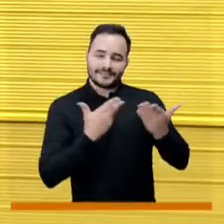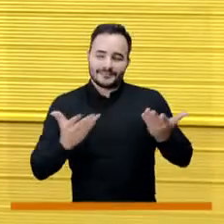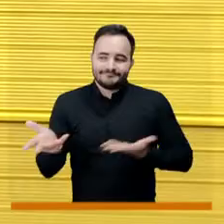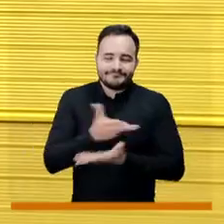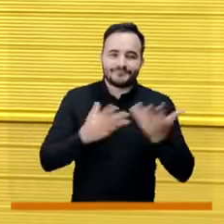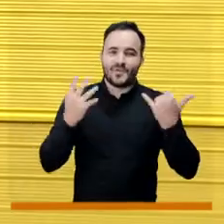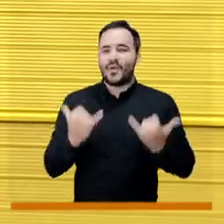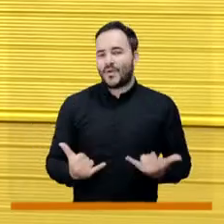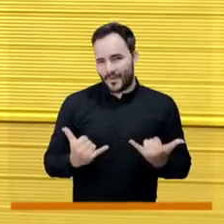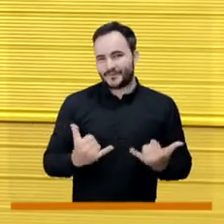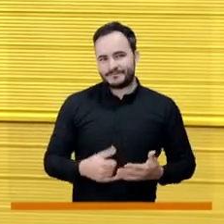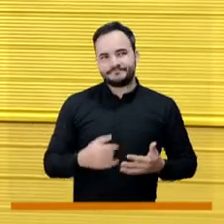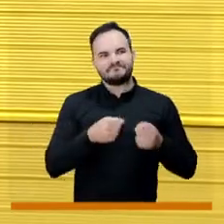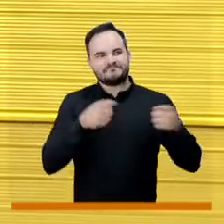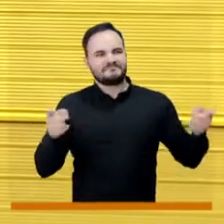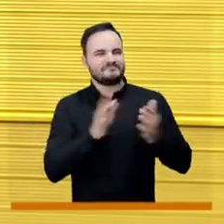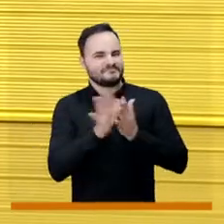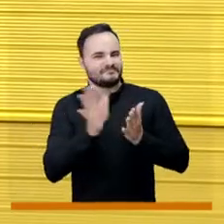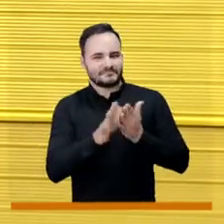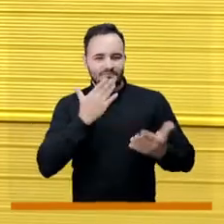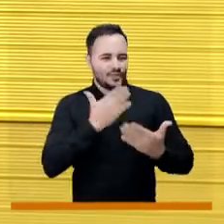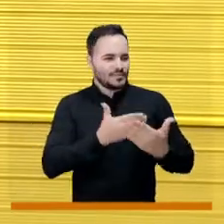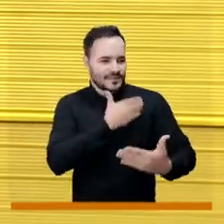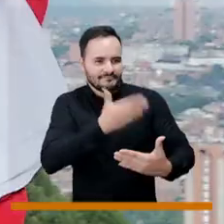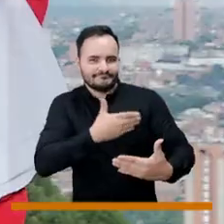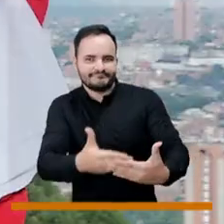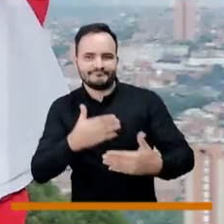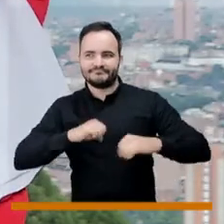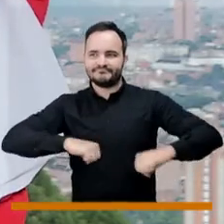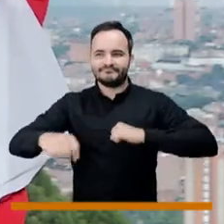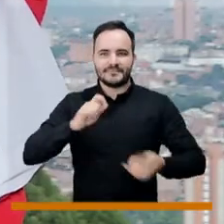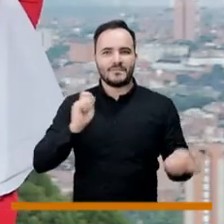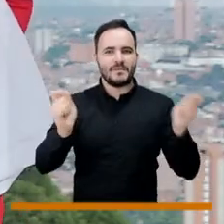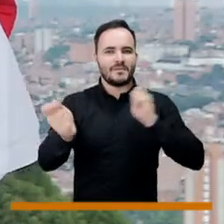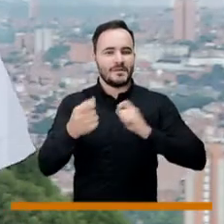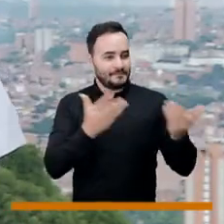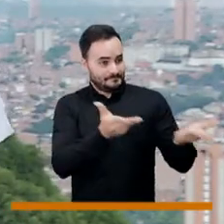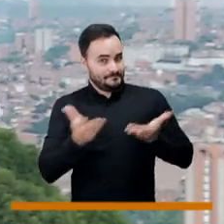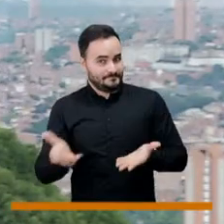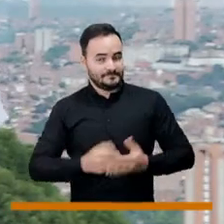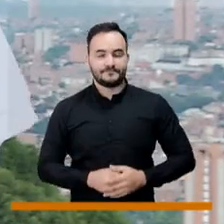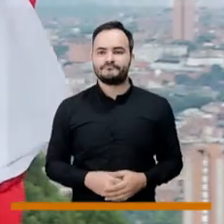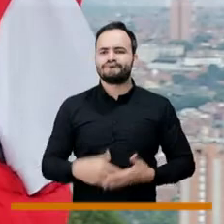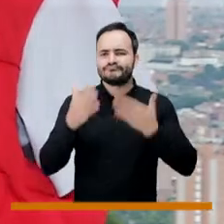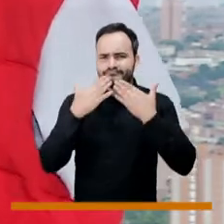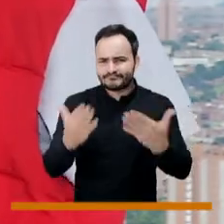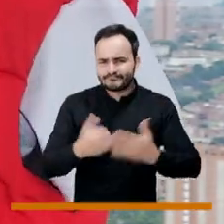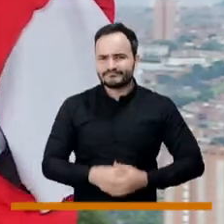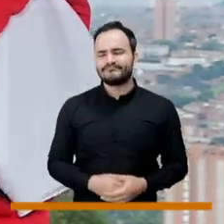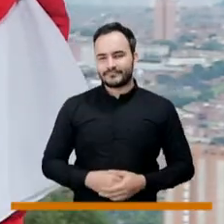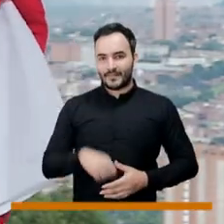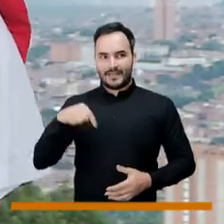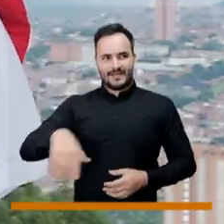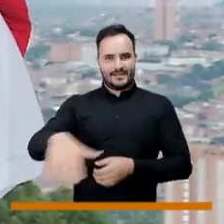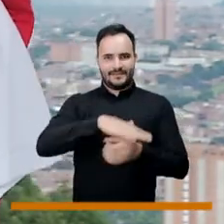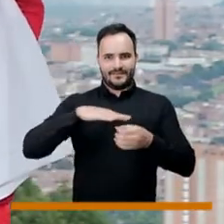espacio tan maravilloso y contarnos también todo ese desarrollo comunitario y social muchas gracias